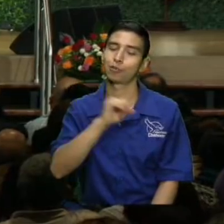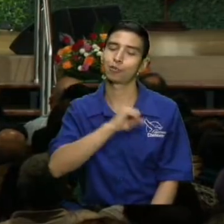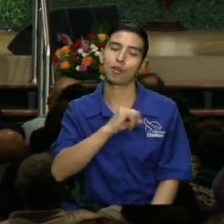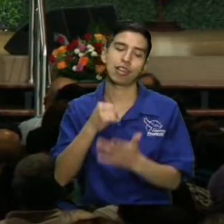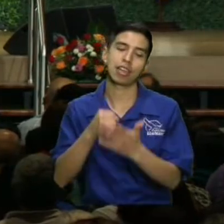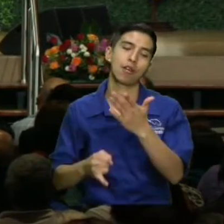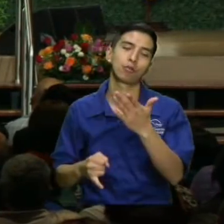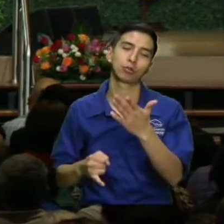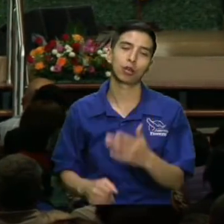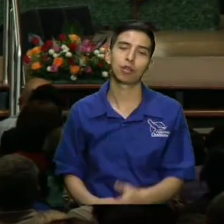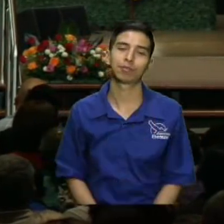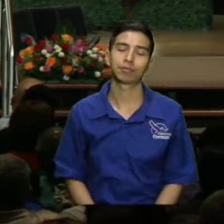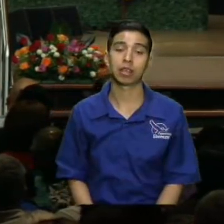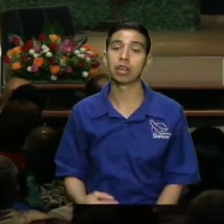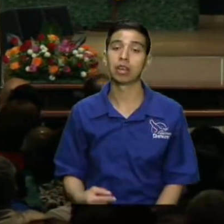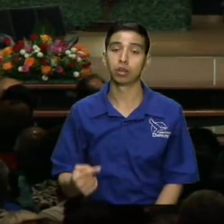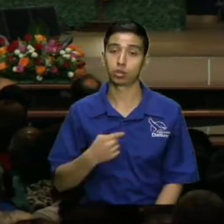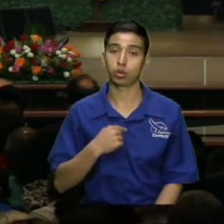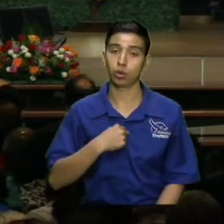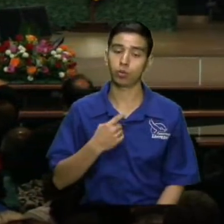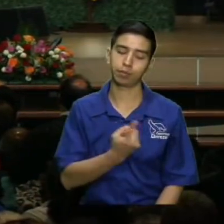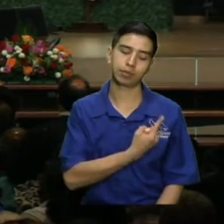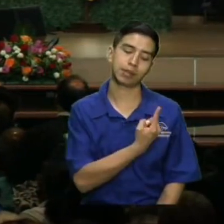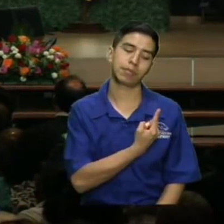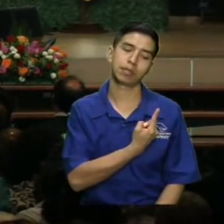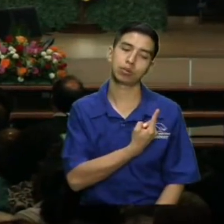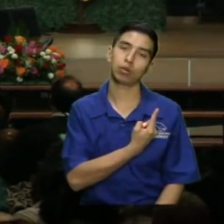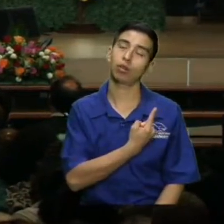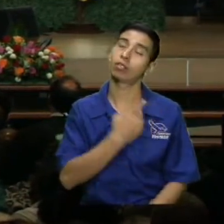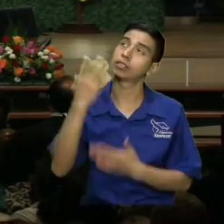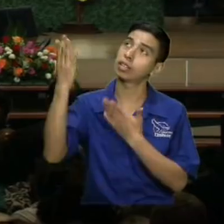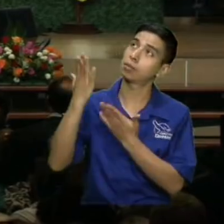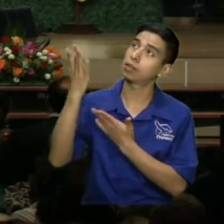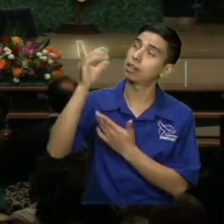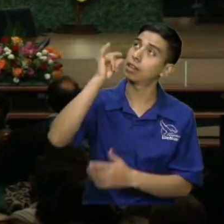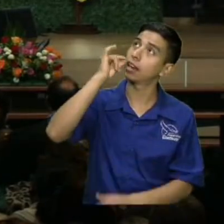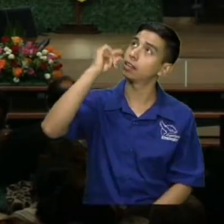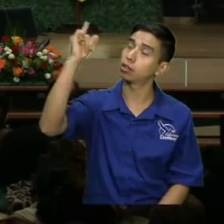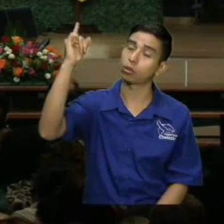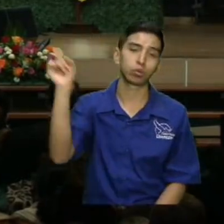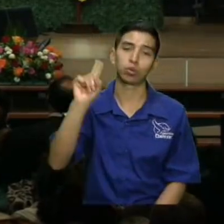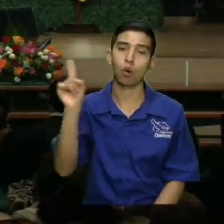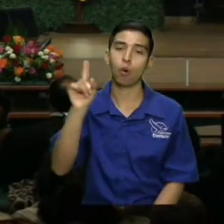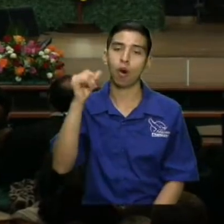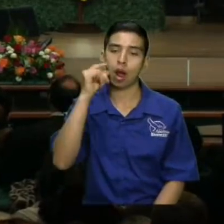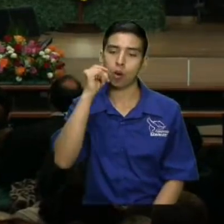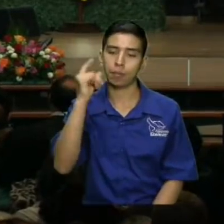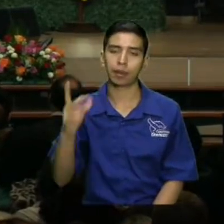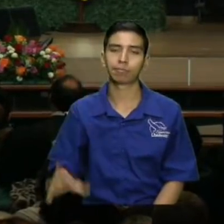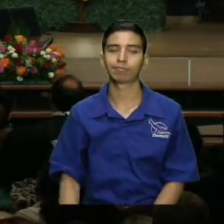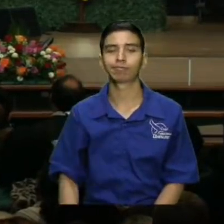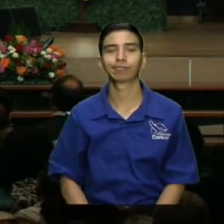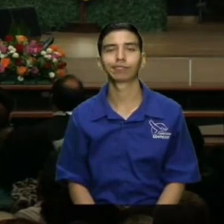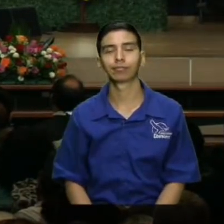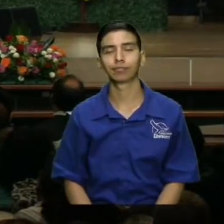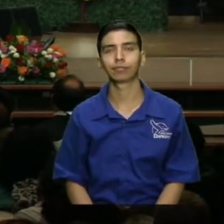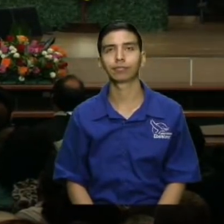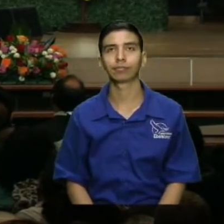Sí, pero yo no le voy a servir a los hombres, le dije, sino que al Señor. También le puse así. Como él hizo así, yo